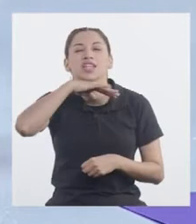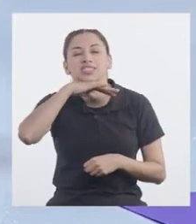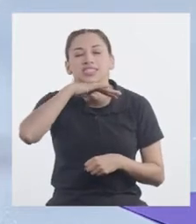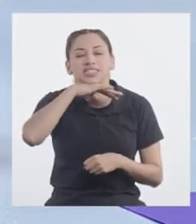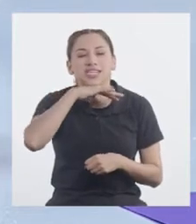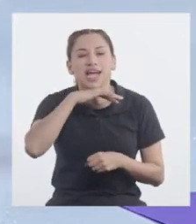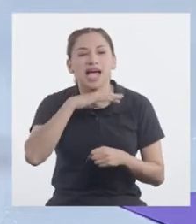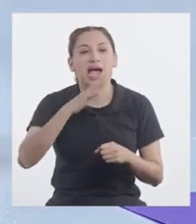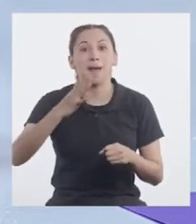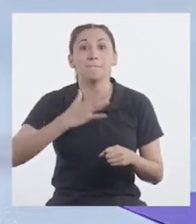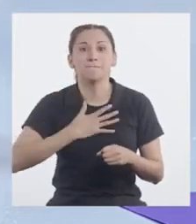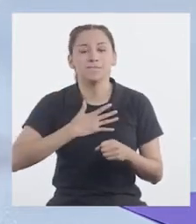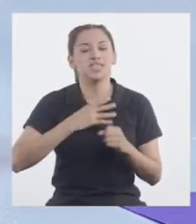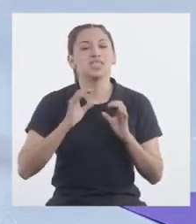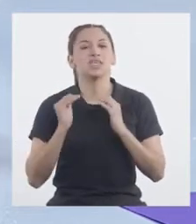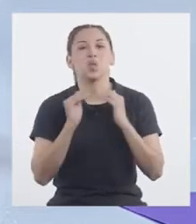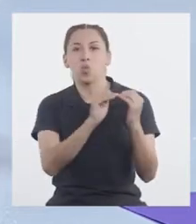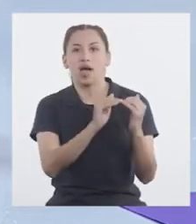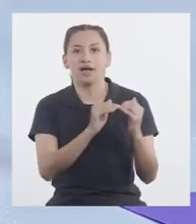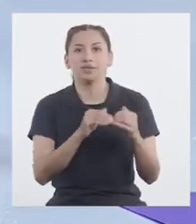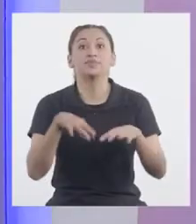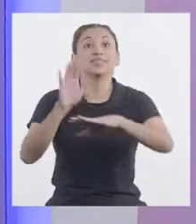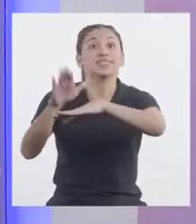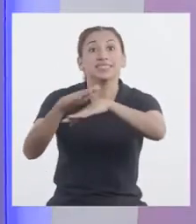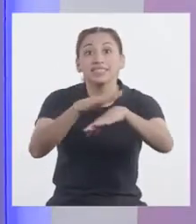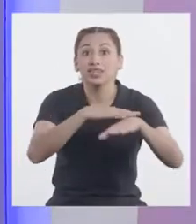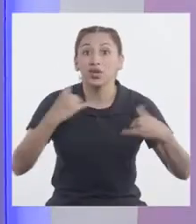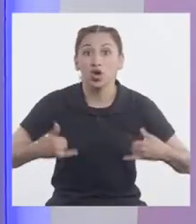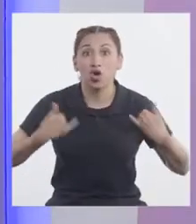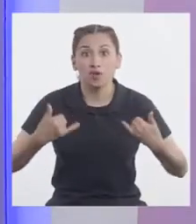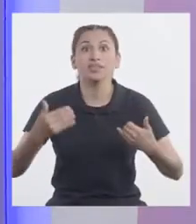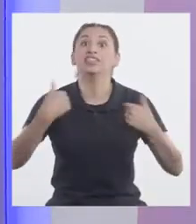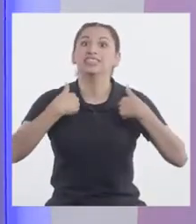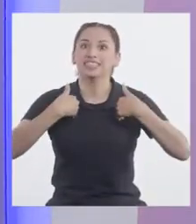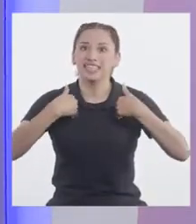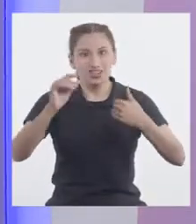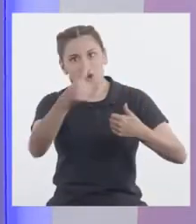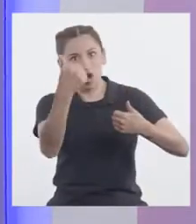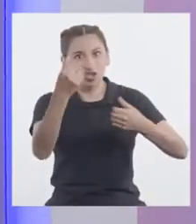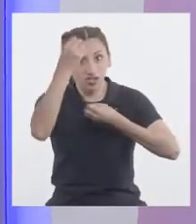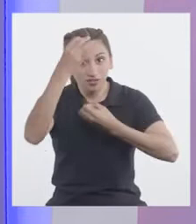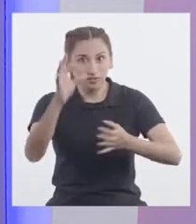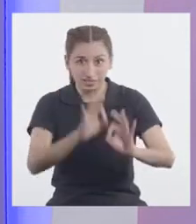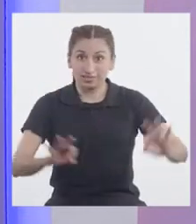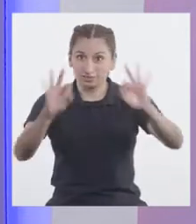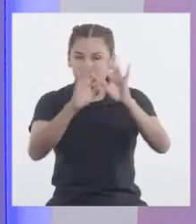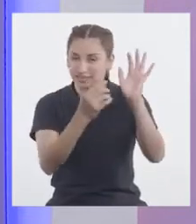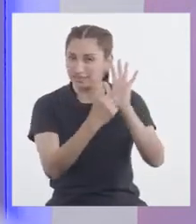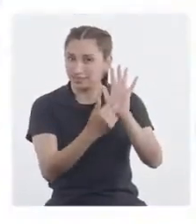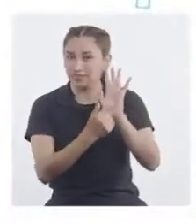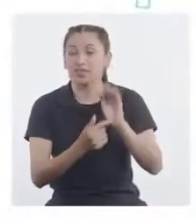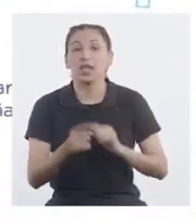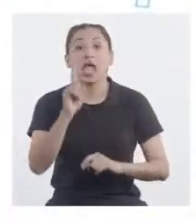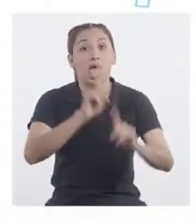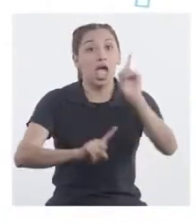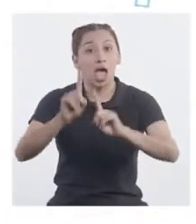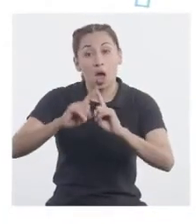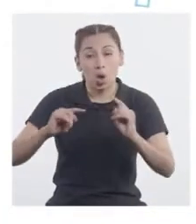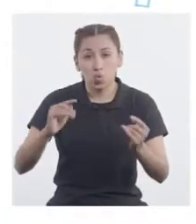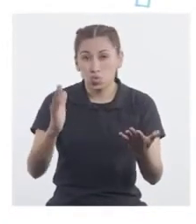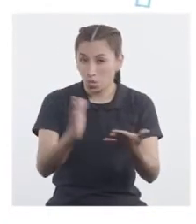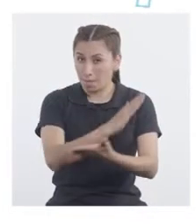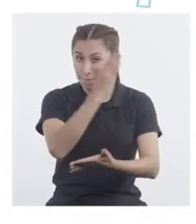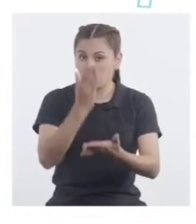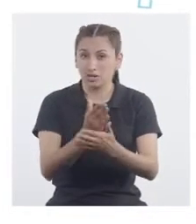Tocinical Podcast debe tener mi estilo. Chicos, tengo otro apunte importante.